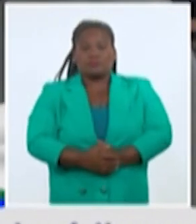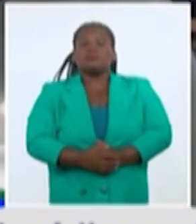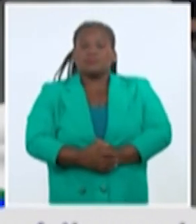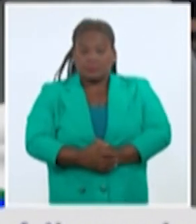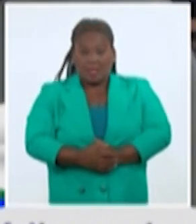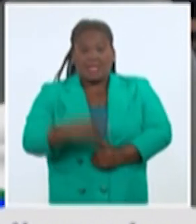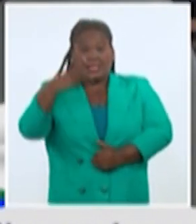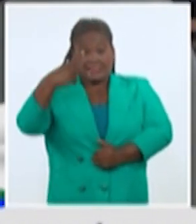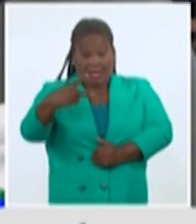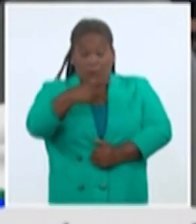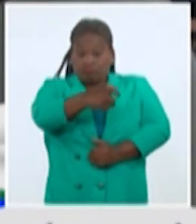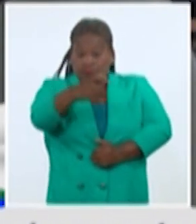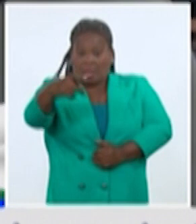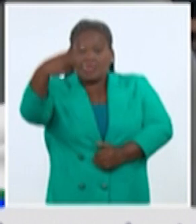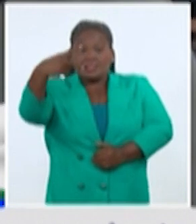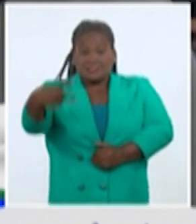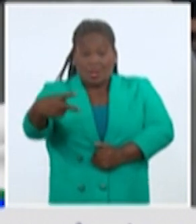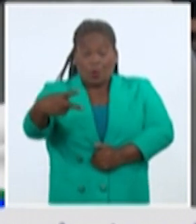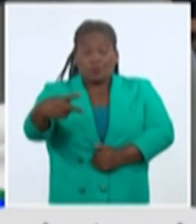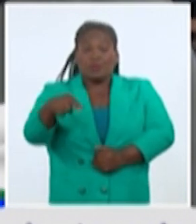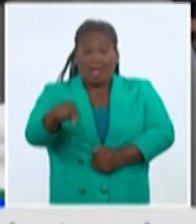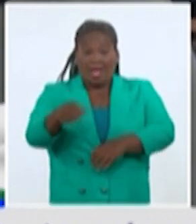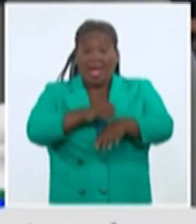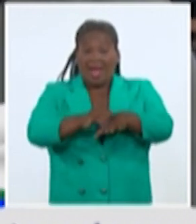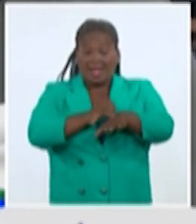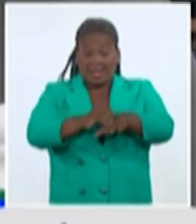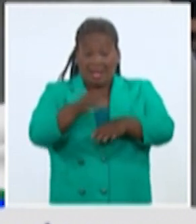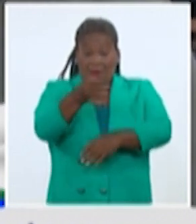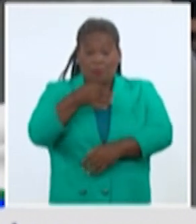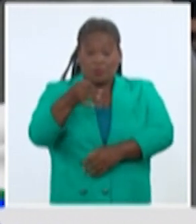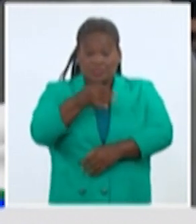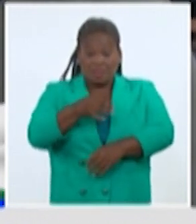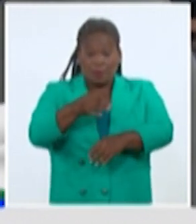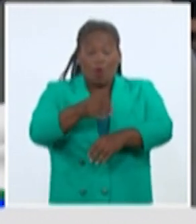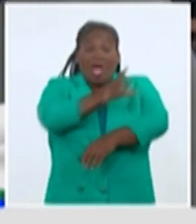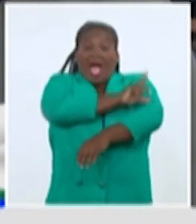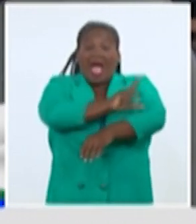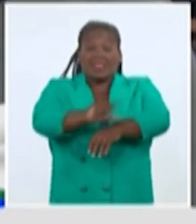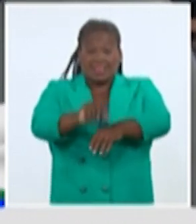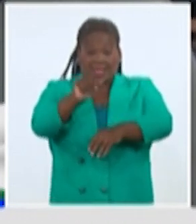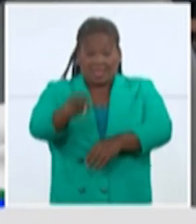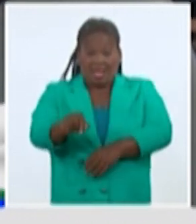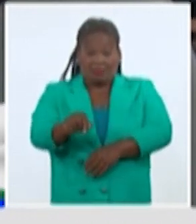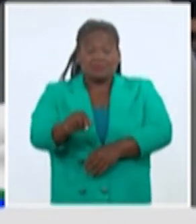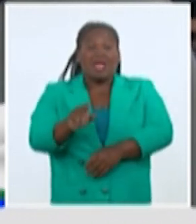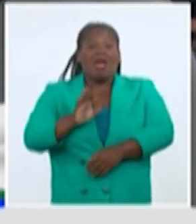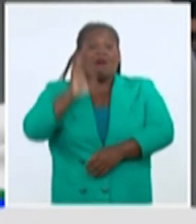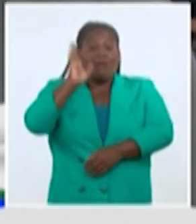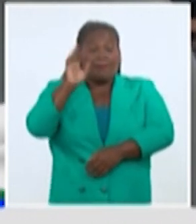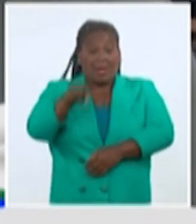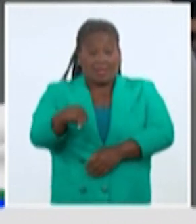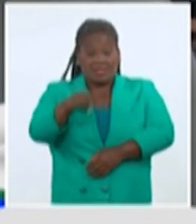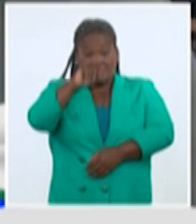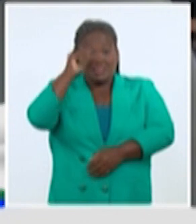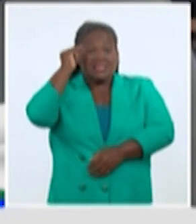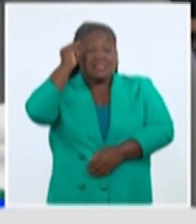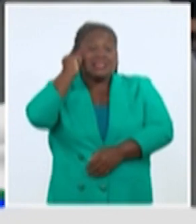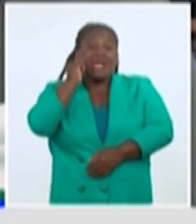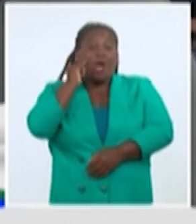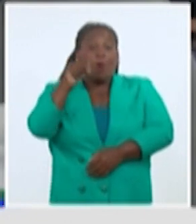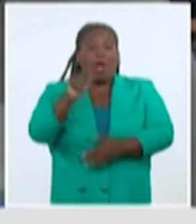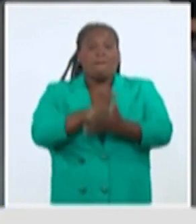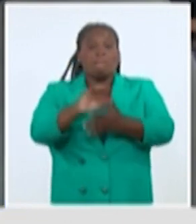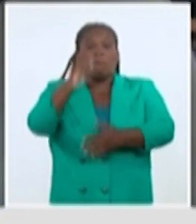segunda dosis de la población alérgica de los municipios Antilla, Franpaís, Sagua y Moa. Y en la